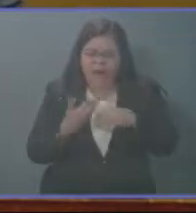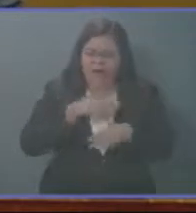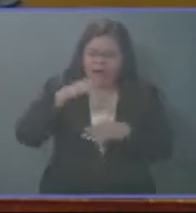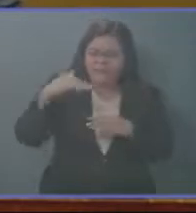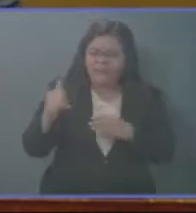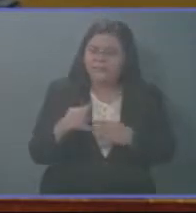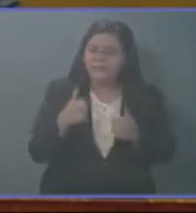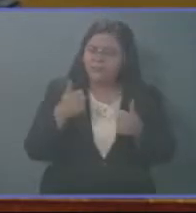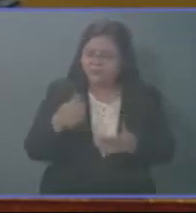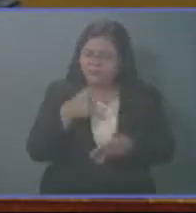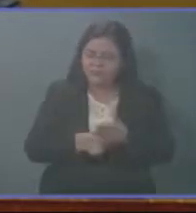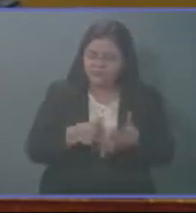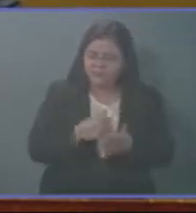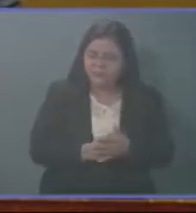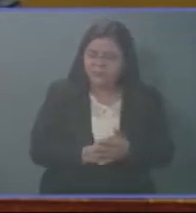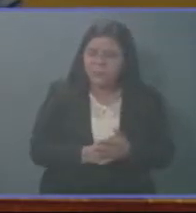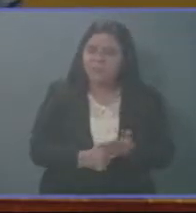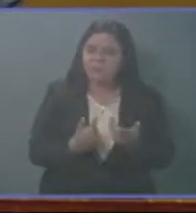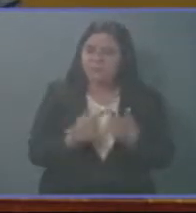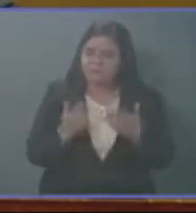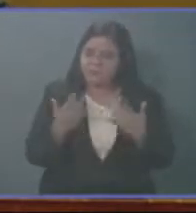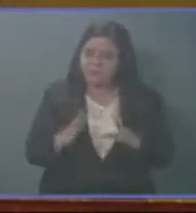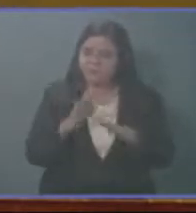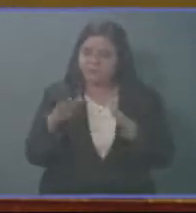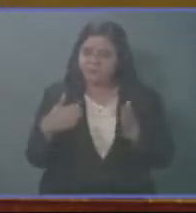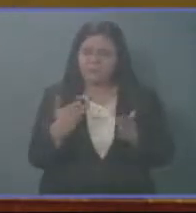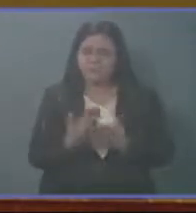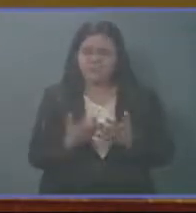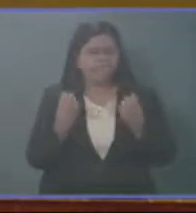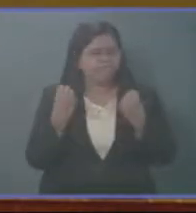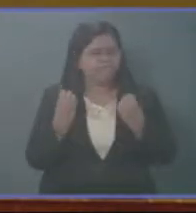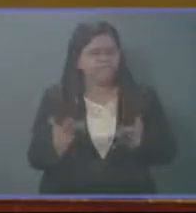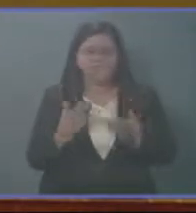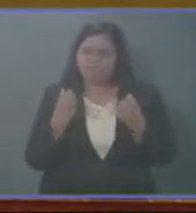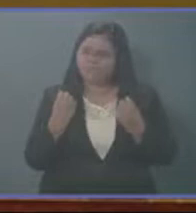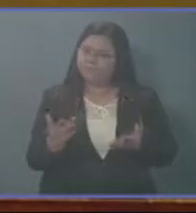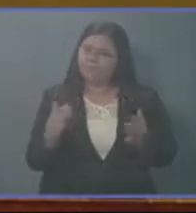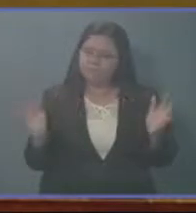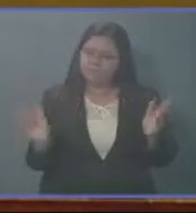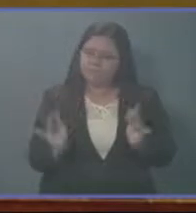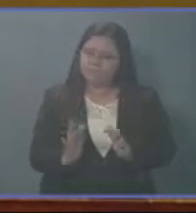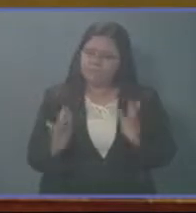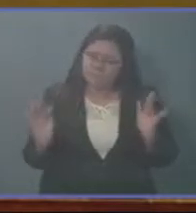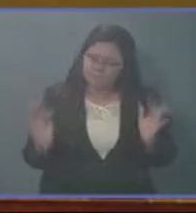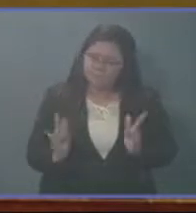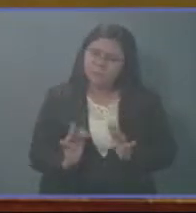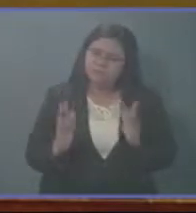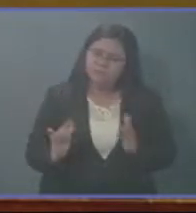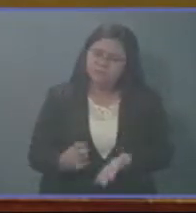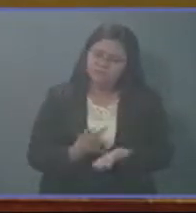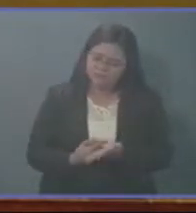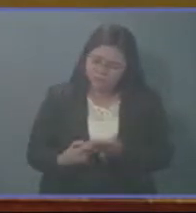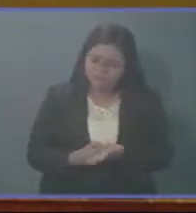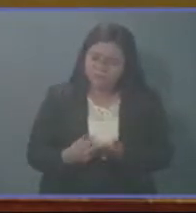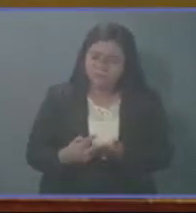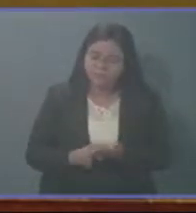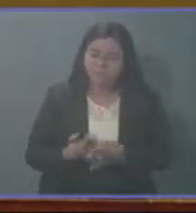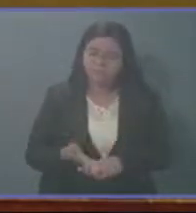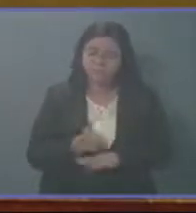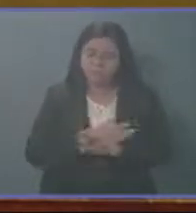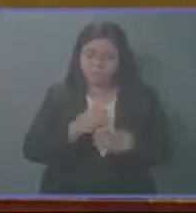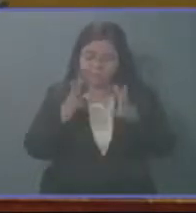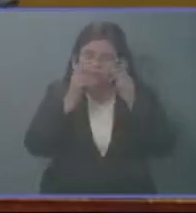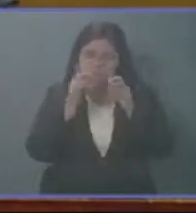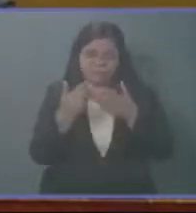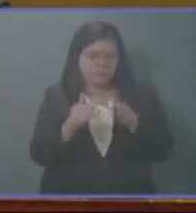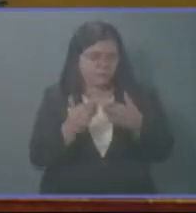buen esfuerzo que rindió fruto después de largas y largas reuniones de trabajo donde se escucharon a